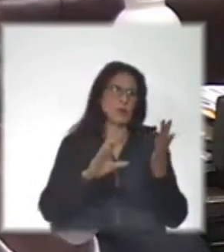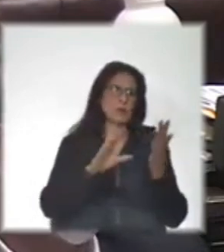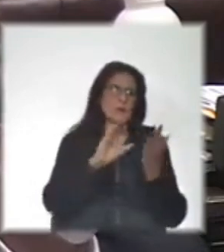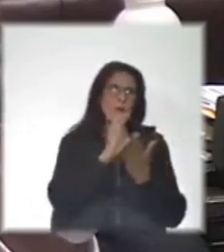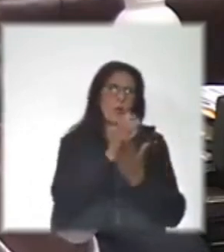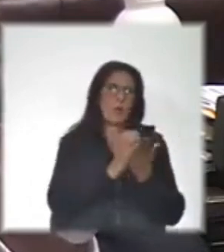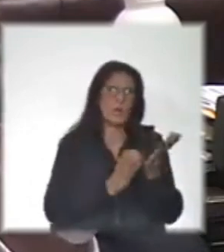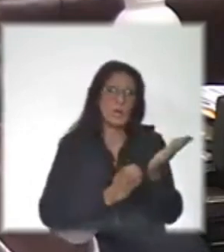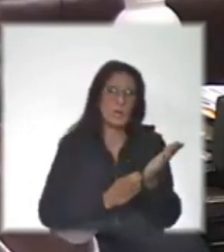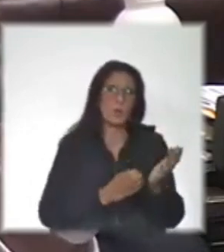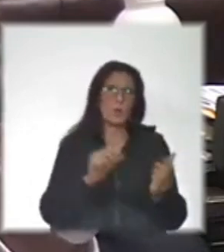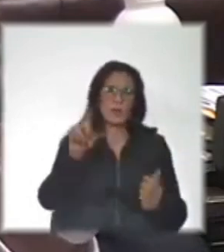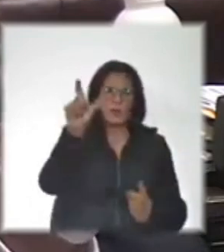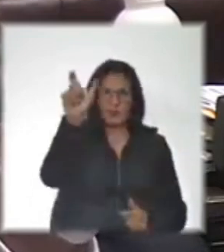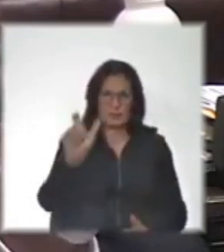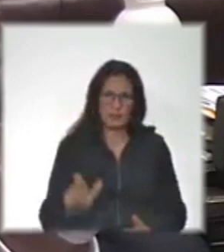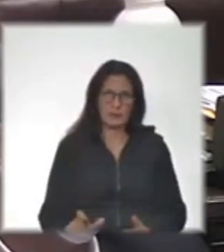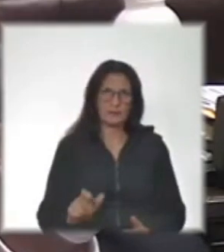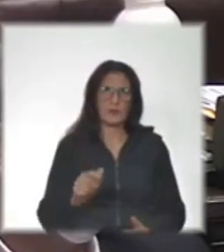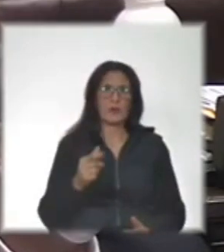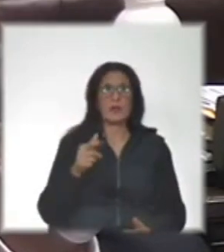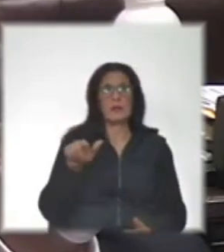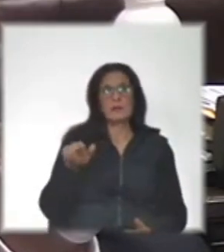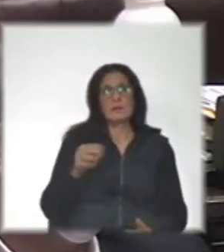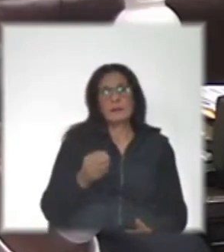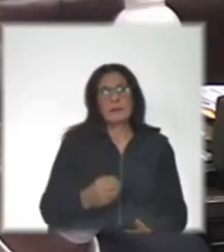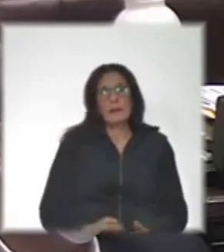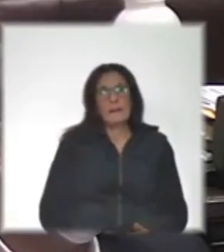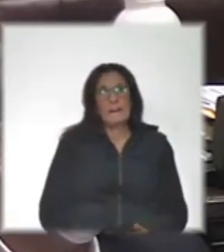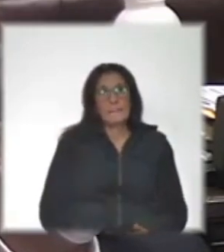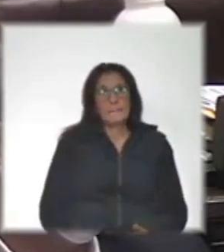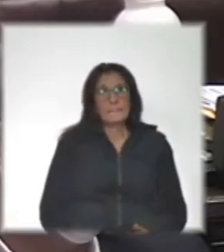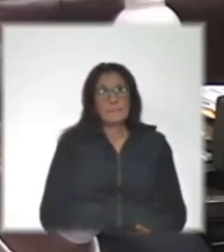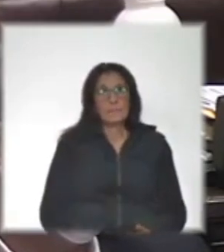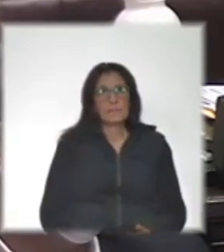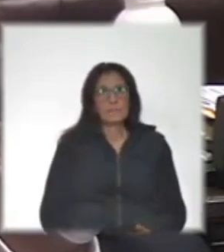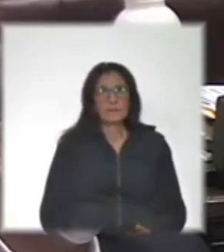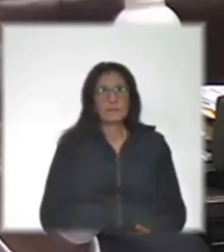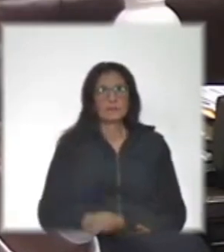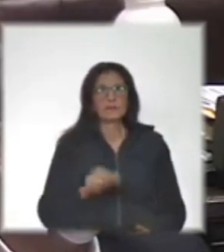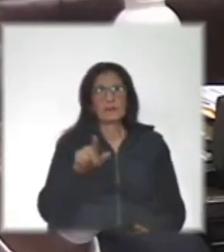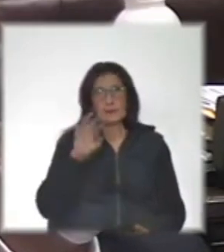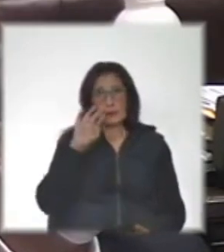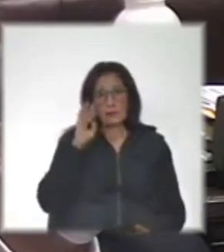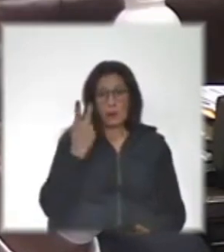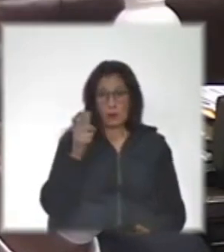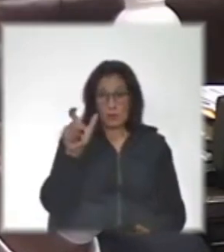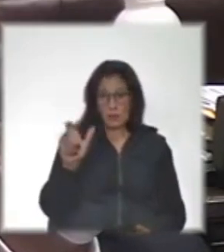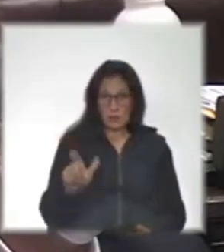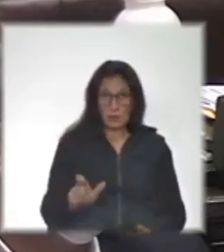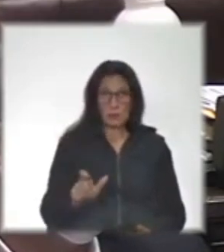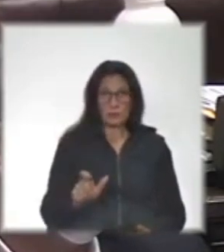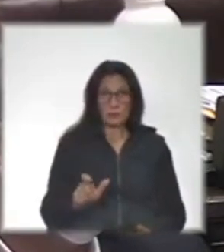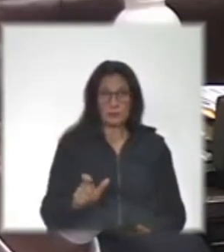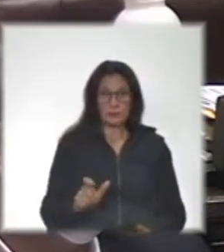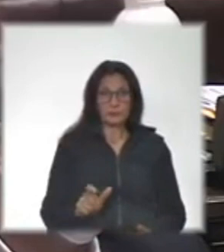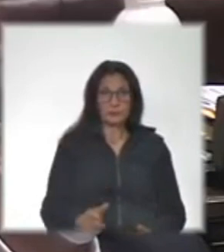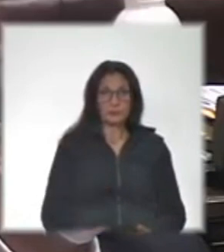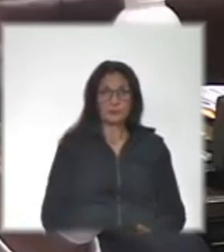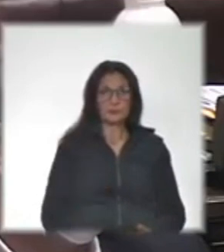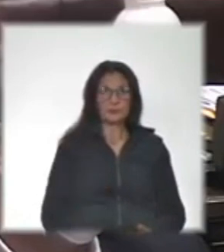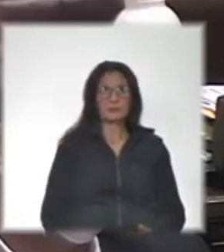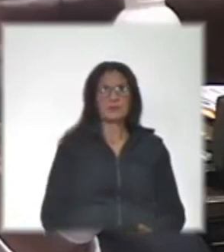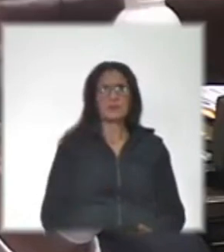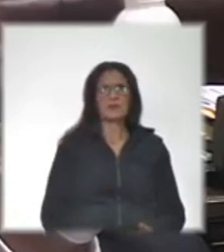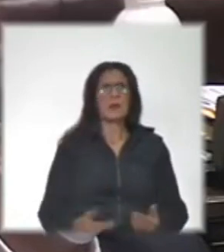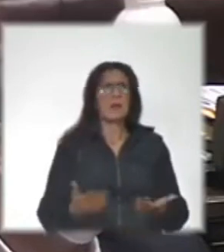del periodista que termina provocando esto, que es conocido, reconocido, no